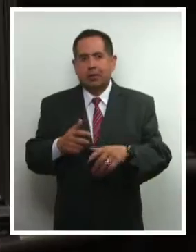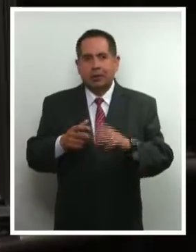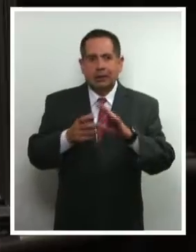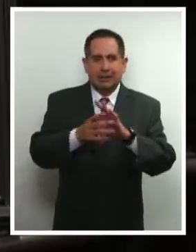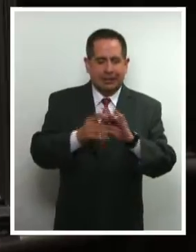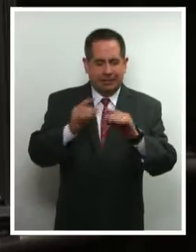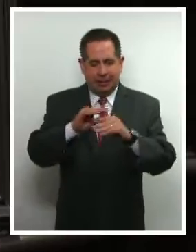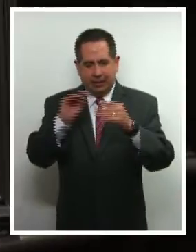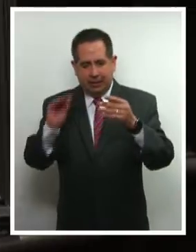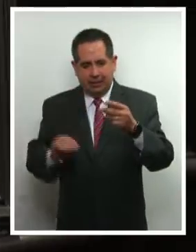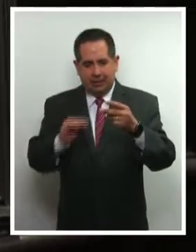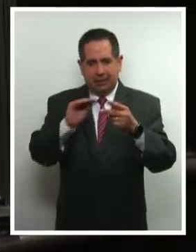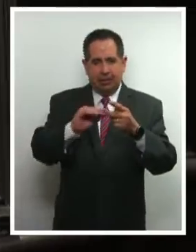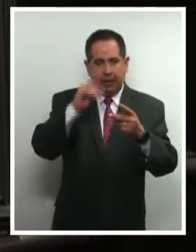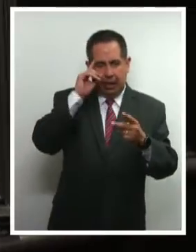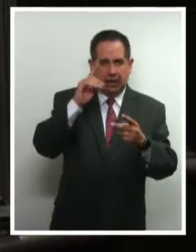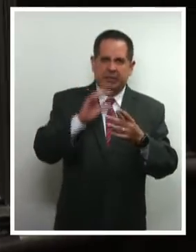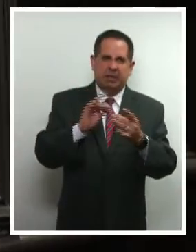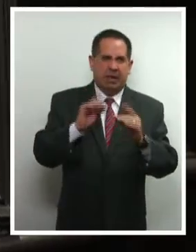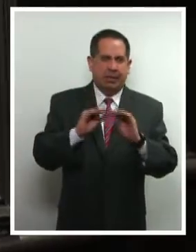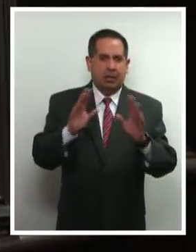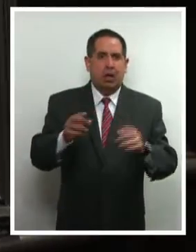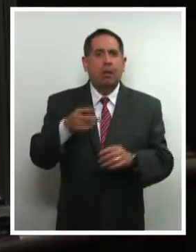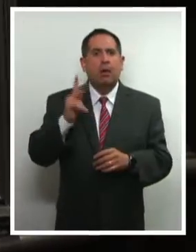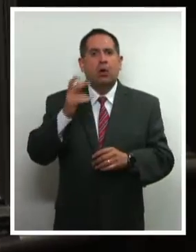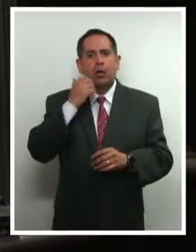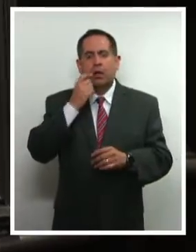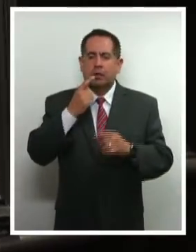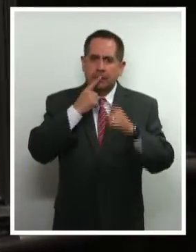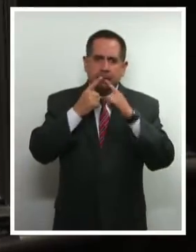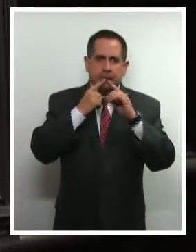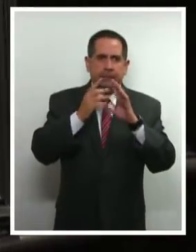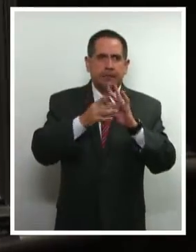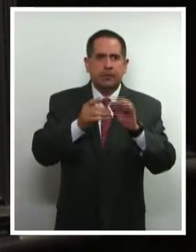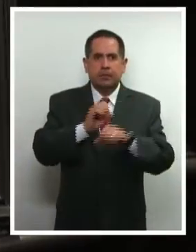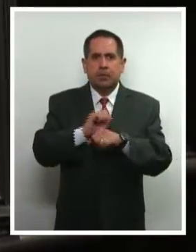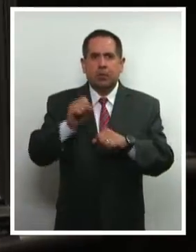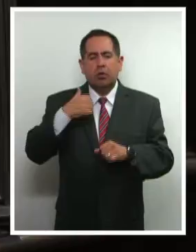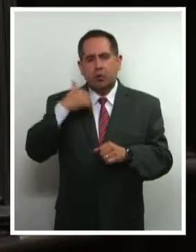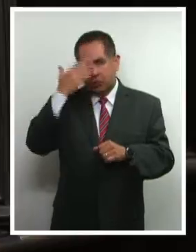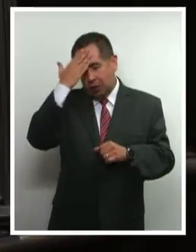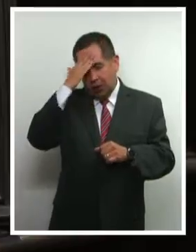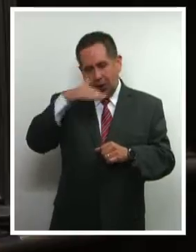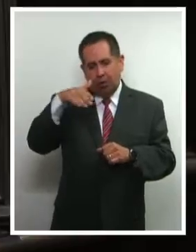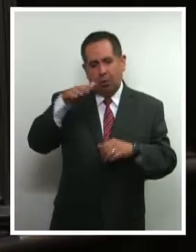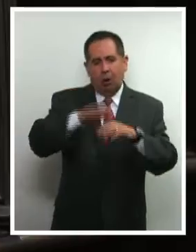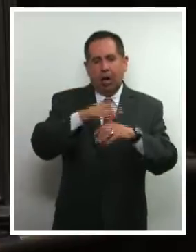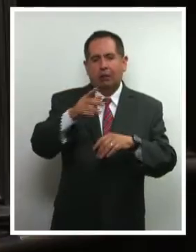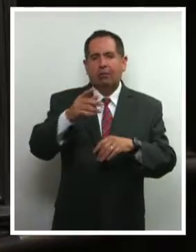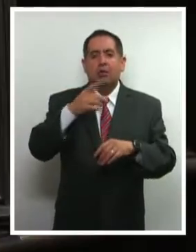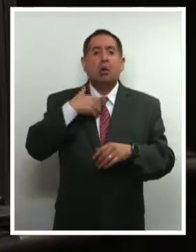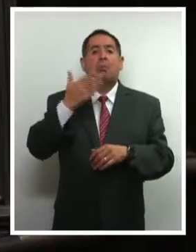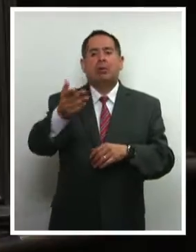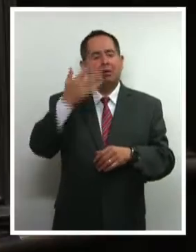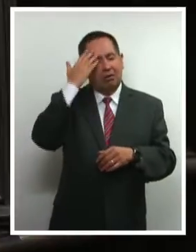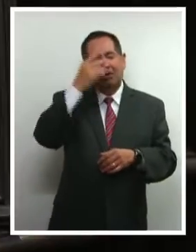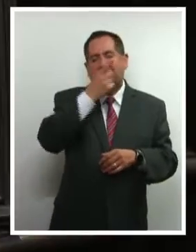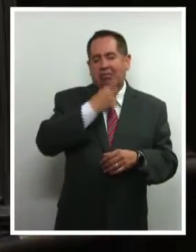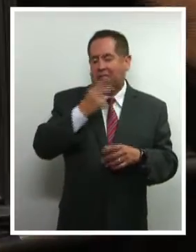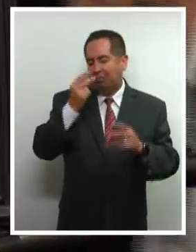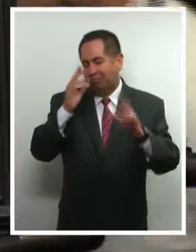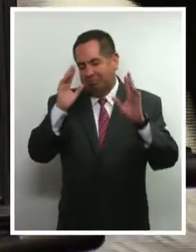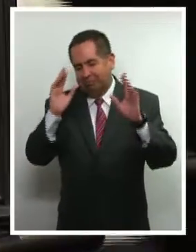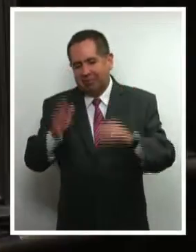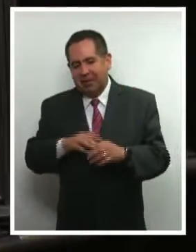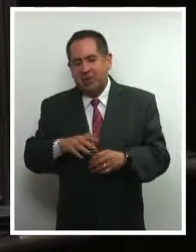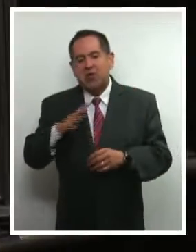de incorporar en mi reserva, pero lo quiero comentar porque ya sé cuál va a ser el destino de mi reserva. Pero